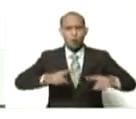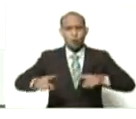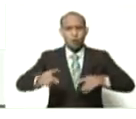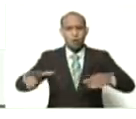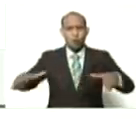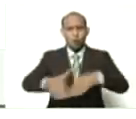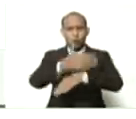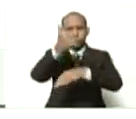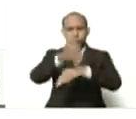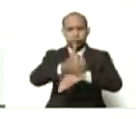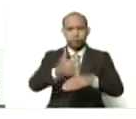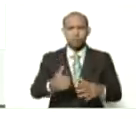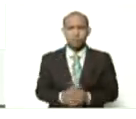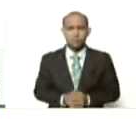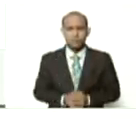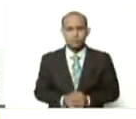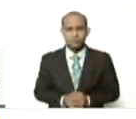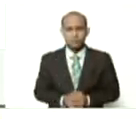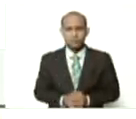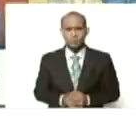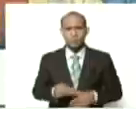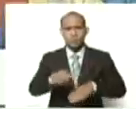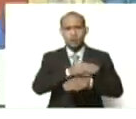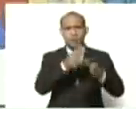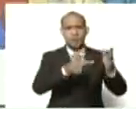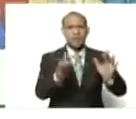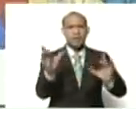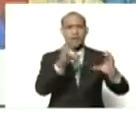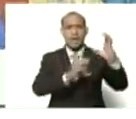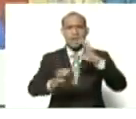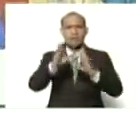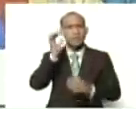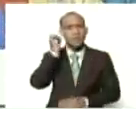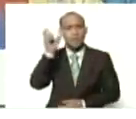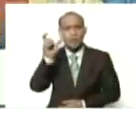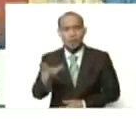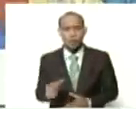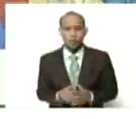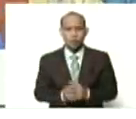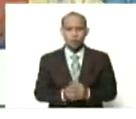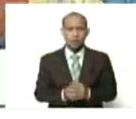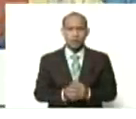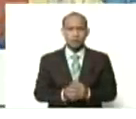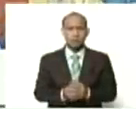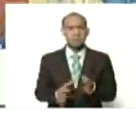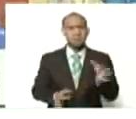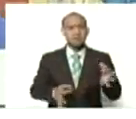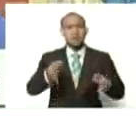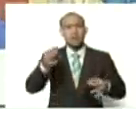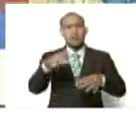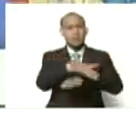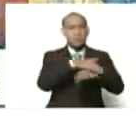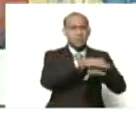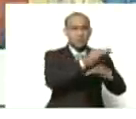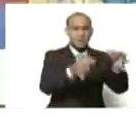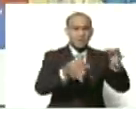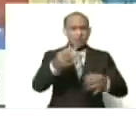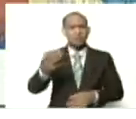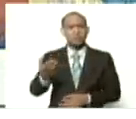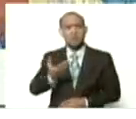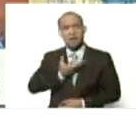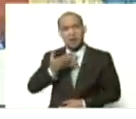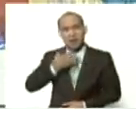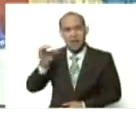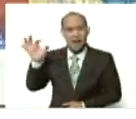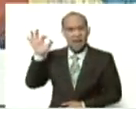gabinete. La ministra de Ciencia, mujer, la ministra del Interior, mujer, la alcaldesa de Caracas,